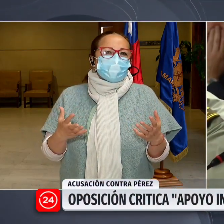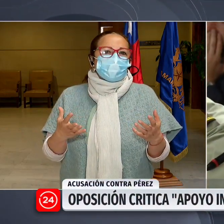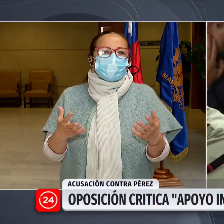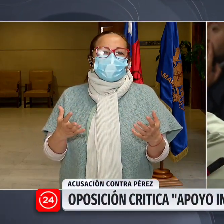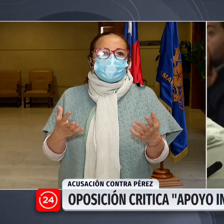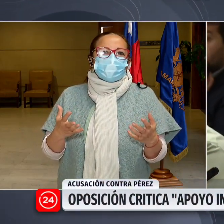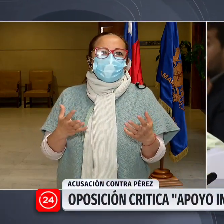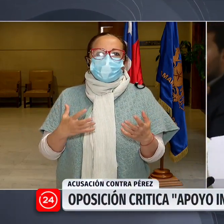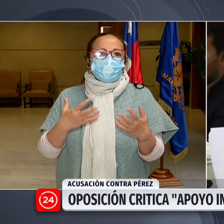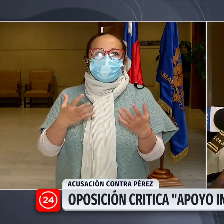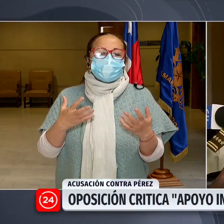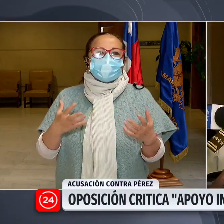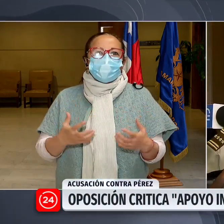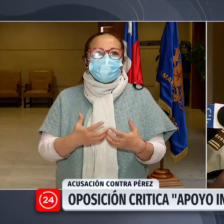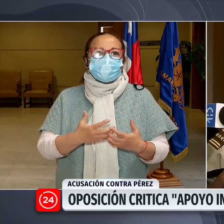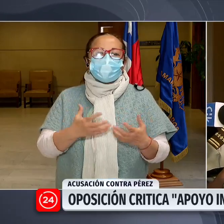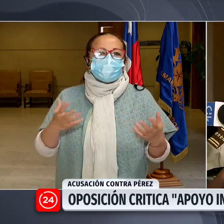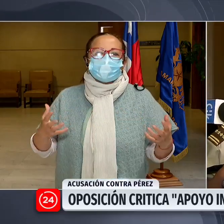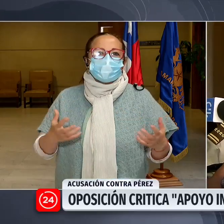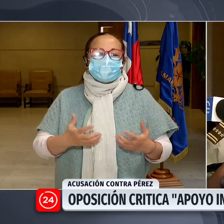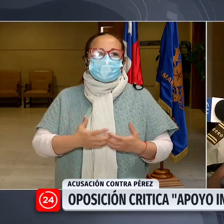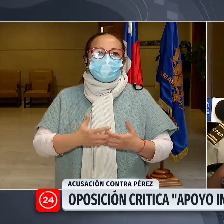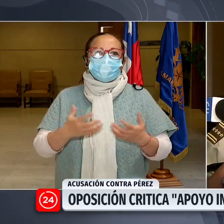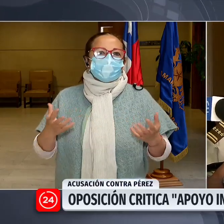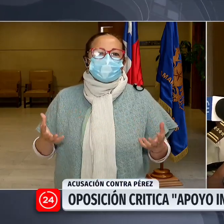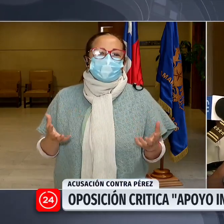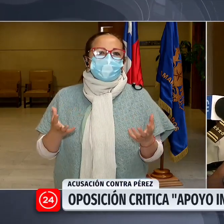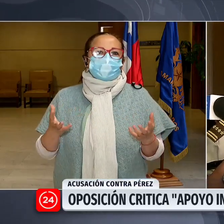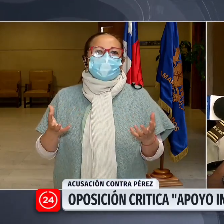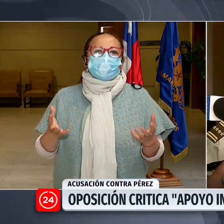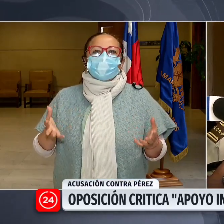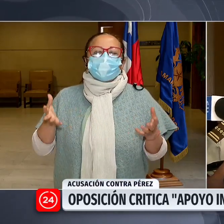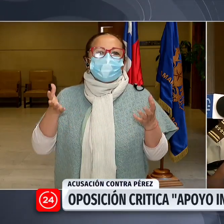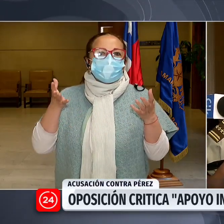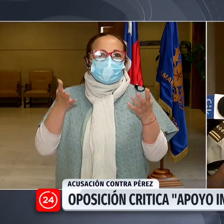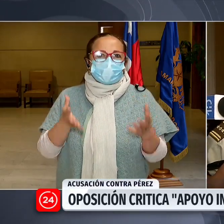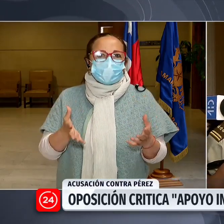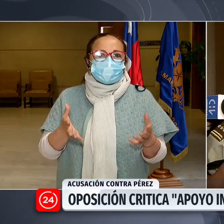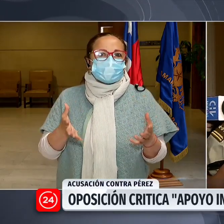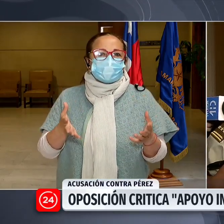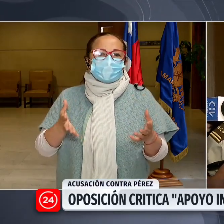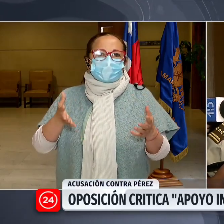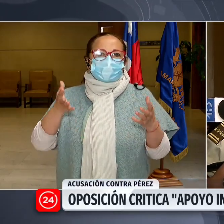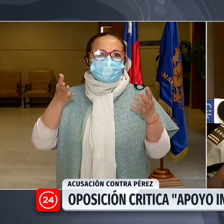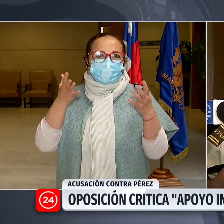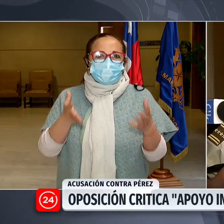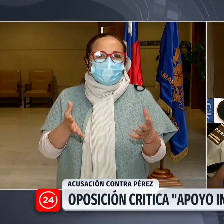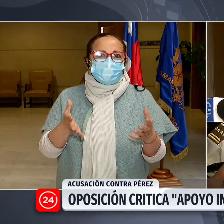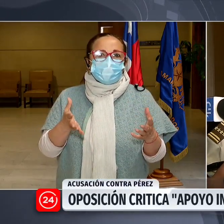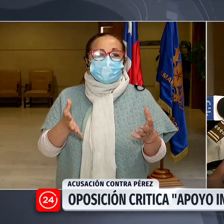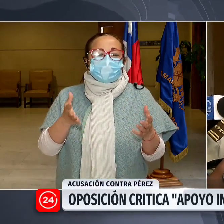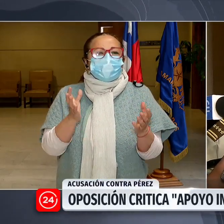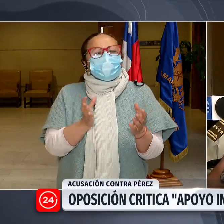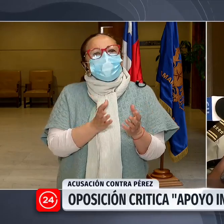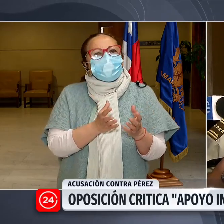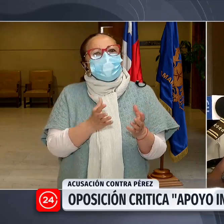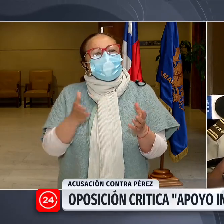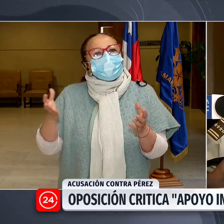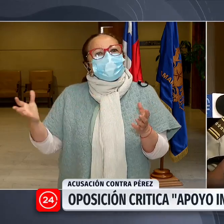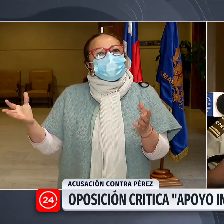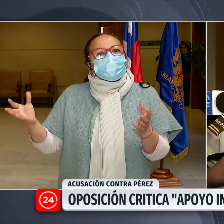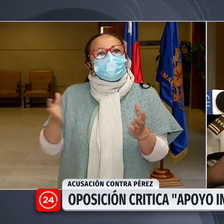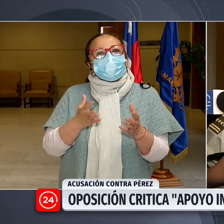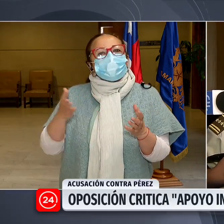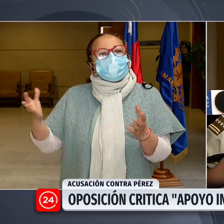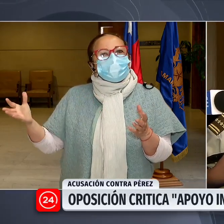¿no es cierto?, los informes de derechos humanos digan que no corresponde lo que hoy día está haciendo Carabinero y que debe investigarse a fondo. Y que lo único